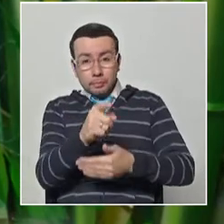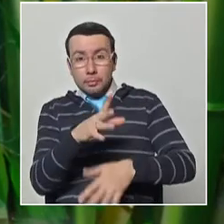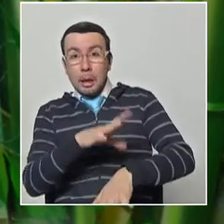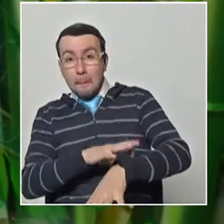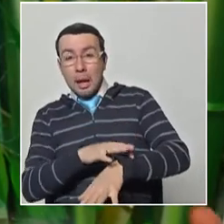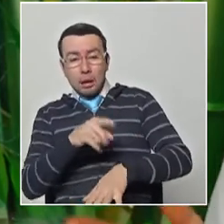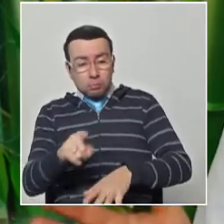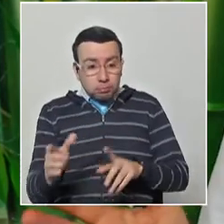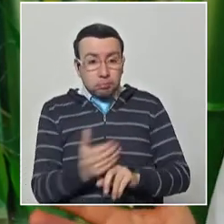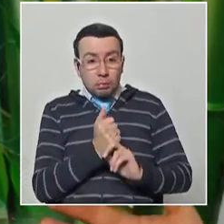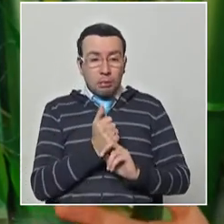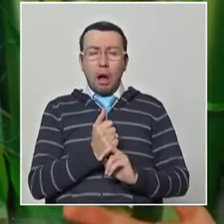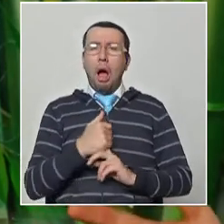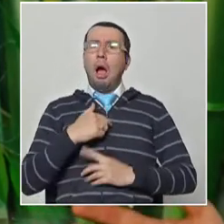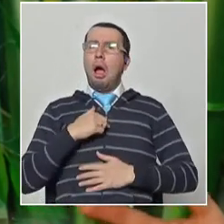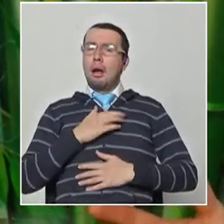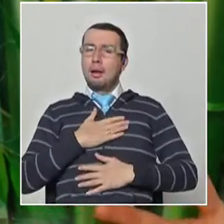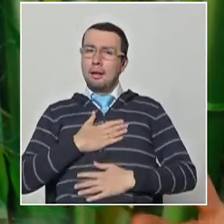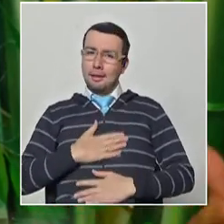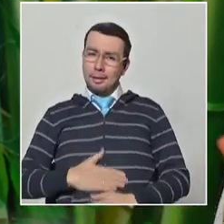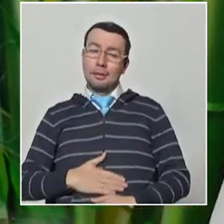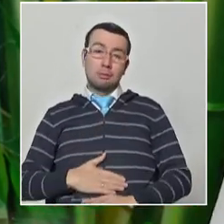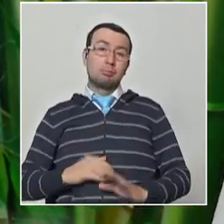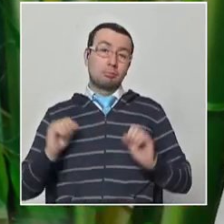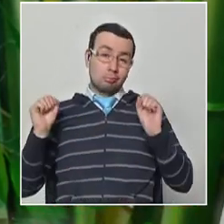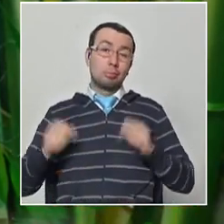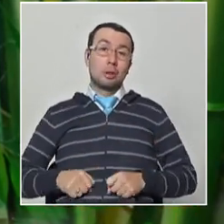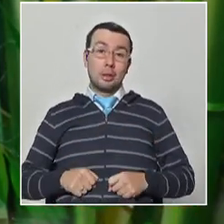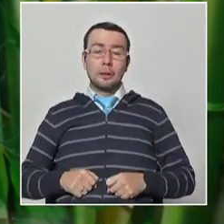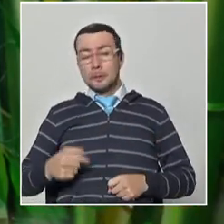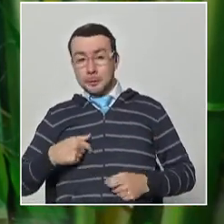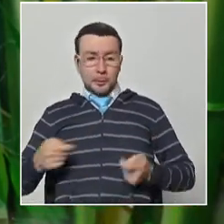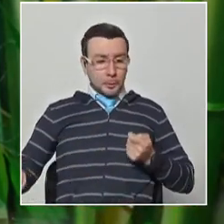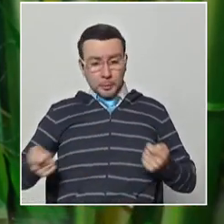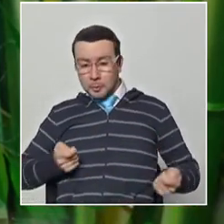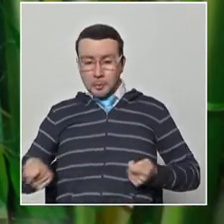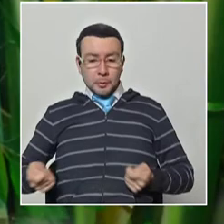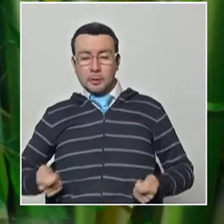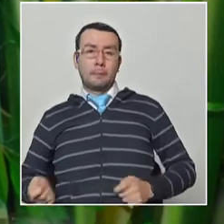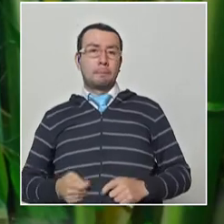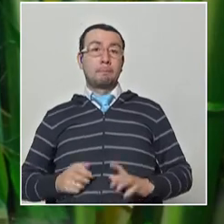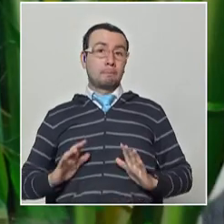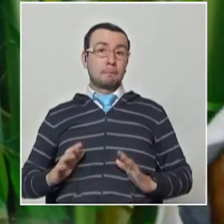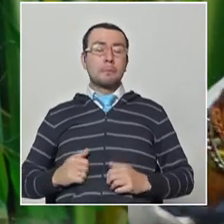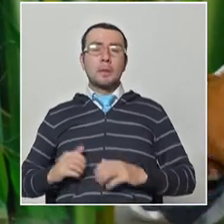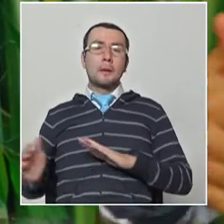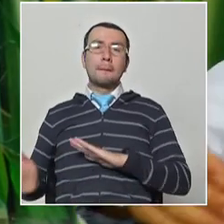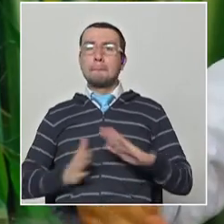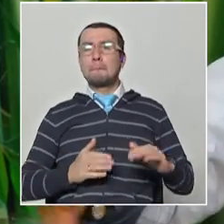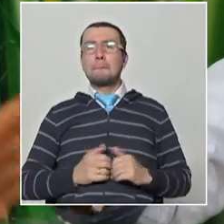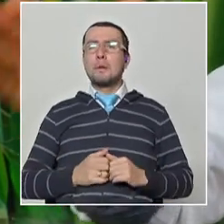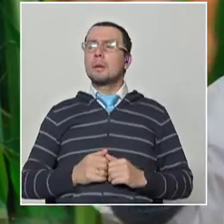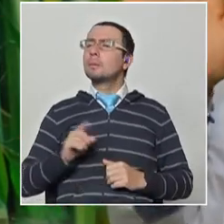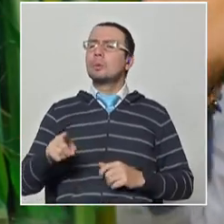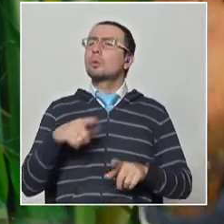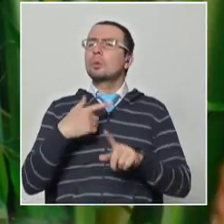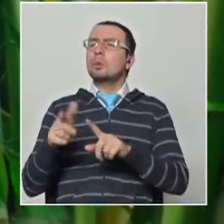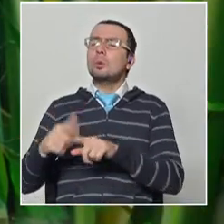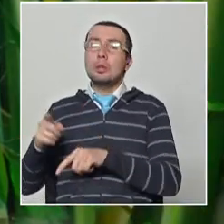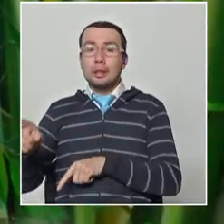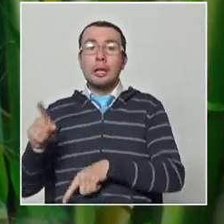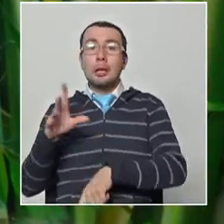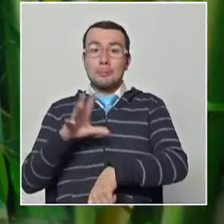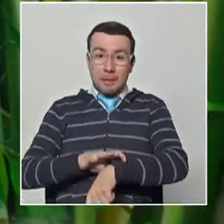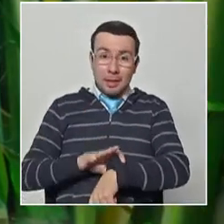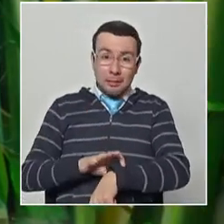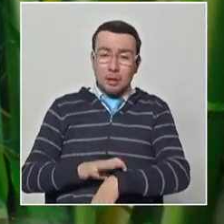yo podría estar tranquilo y me voy a hacer un tratamiento ahora hay otra serie de medicamentos que